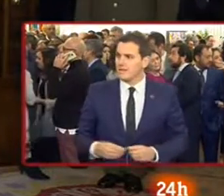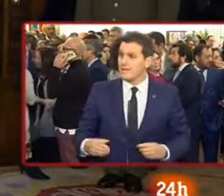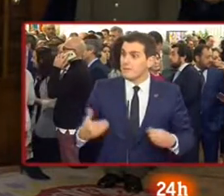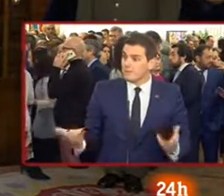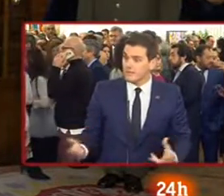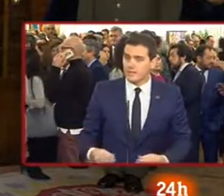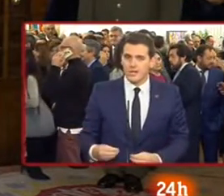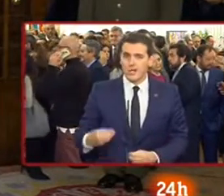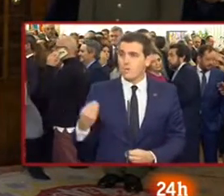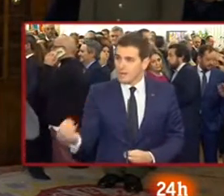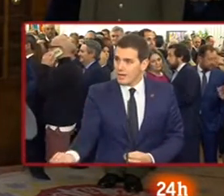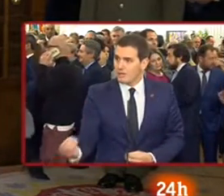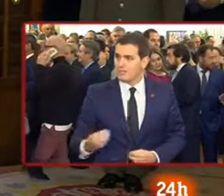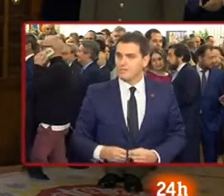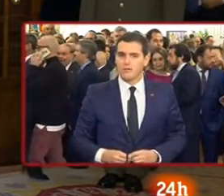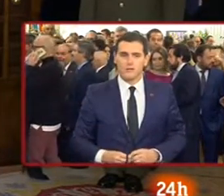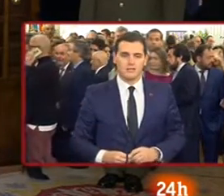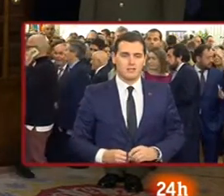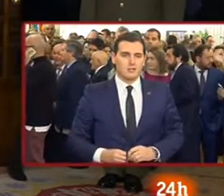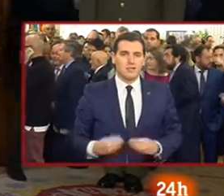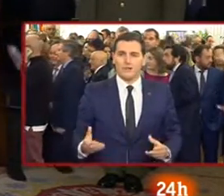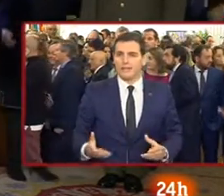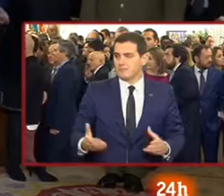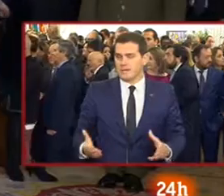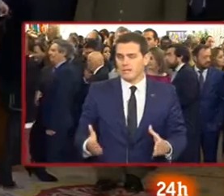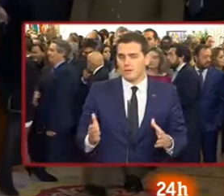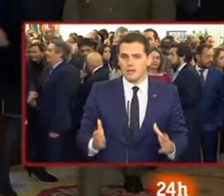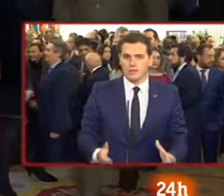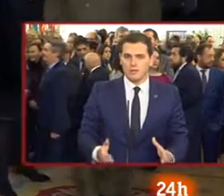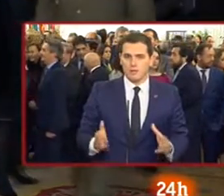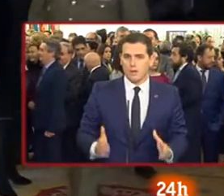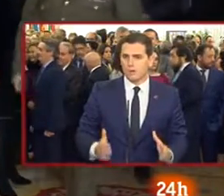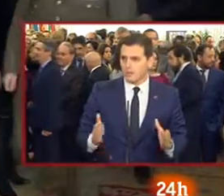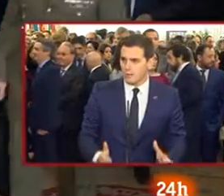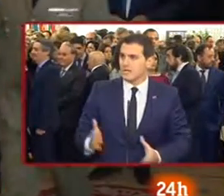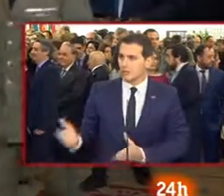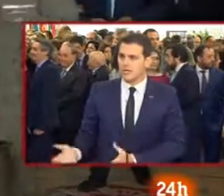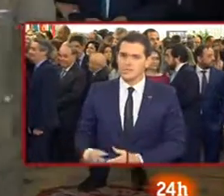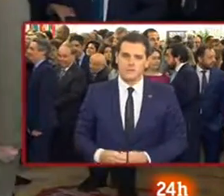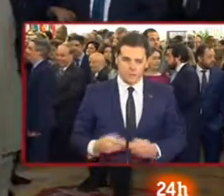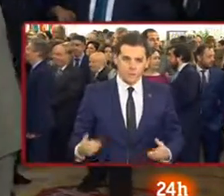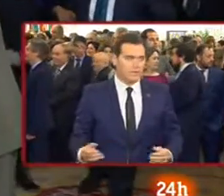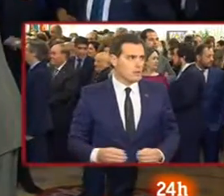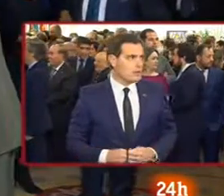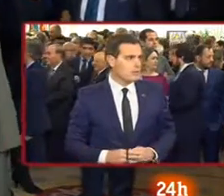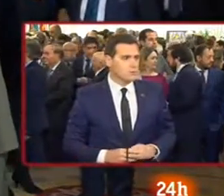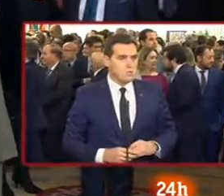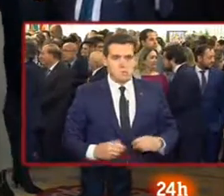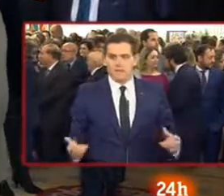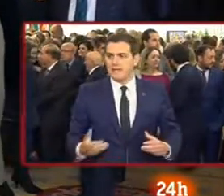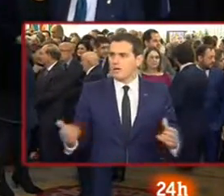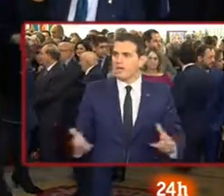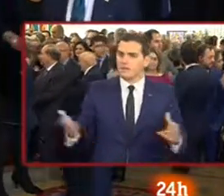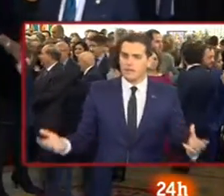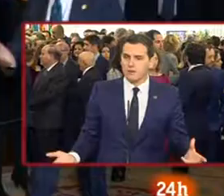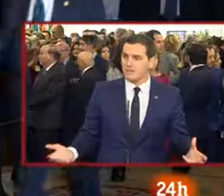encima de la mesa que pretenden romper la igualdad entre españoles, que no quieren que España sea una nación de ciudadanos libres e iguales, como quiere Ciudadanos, que